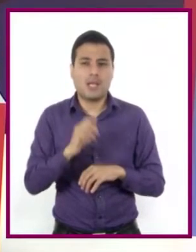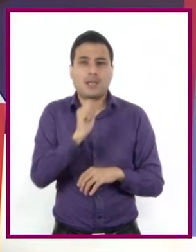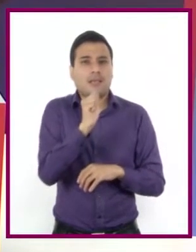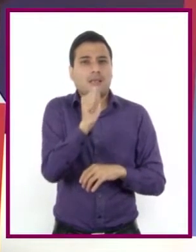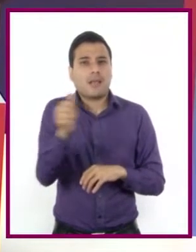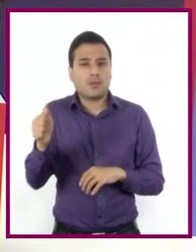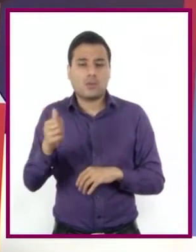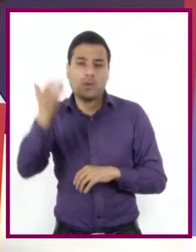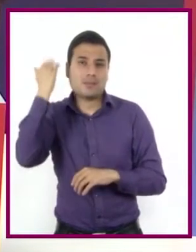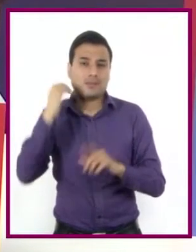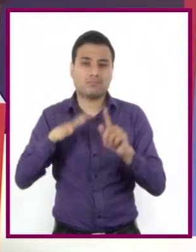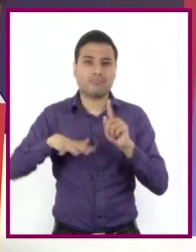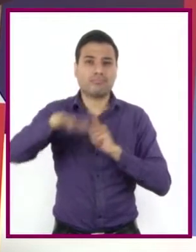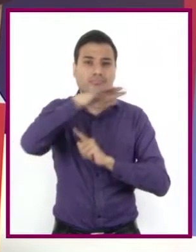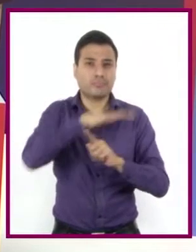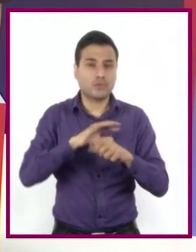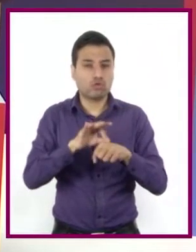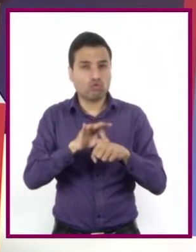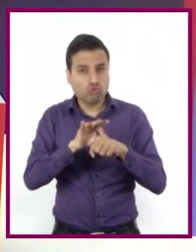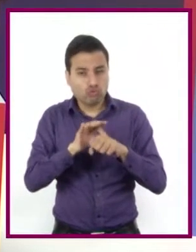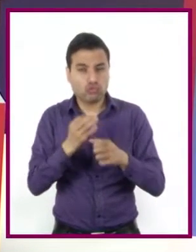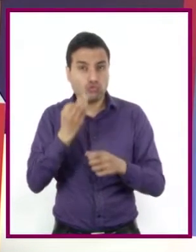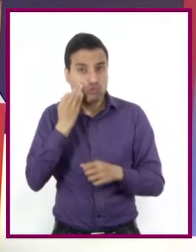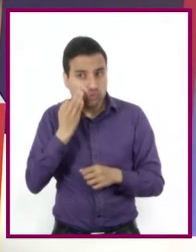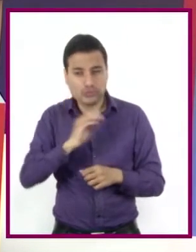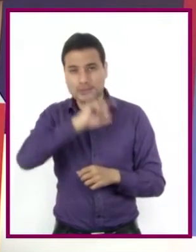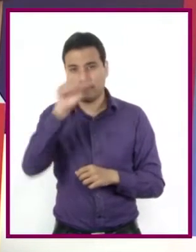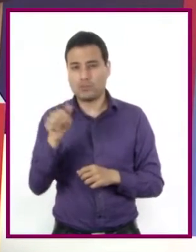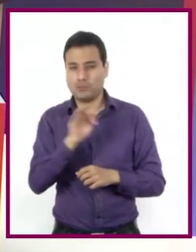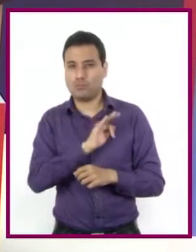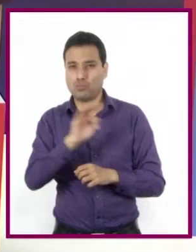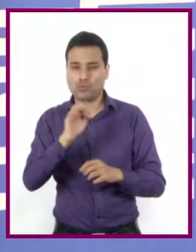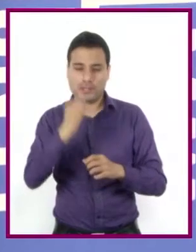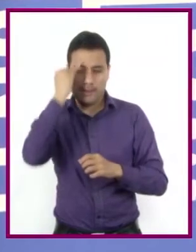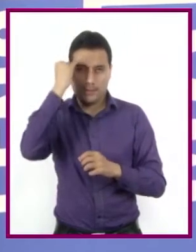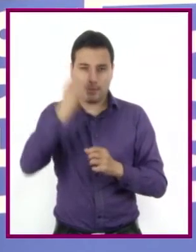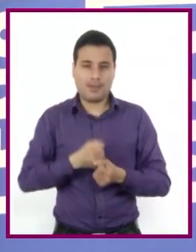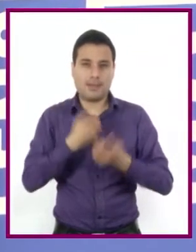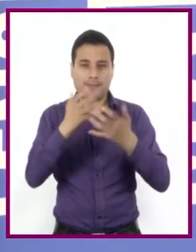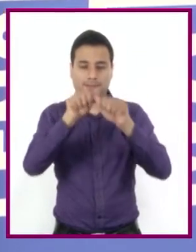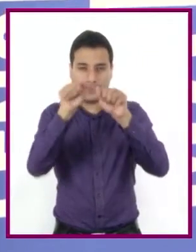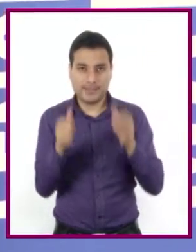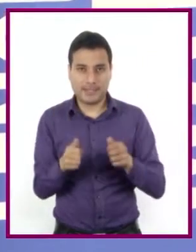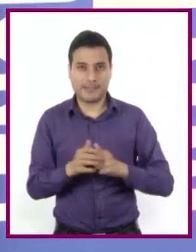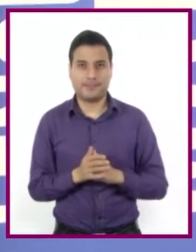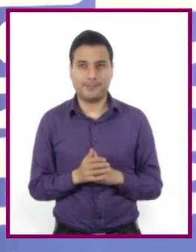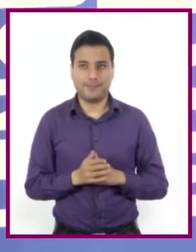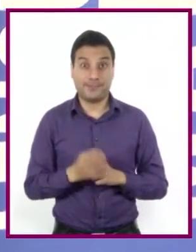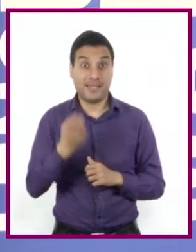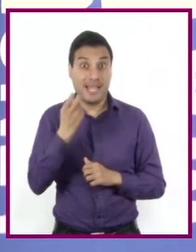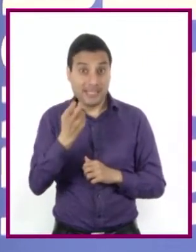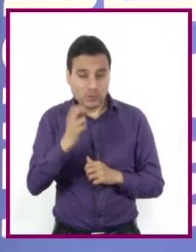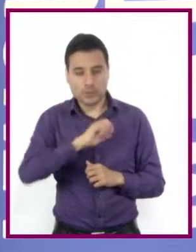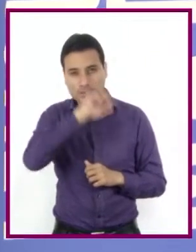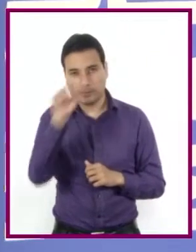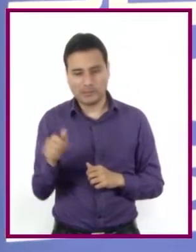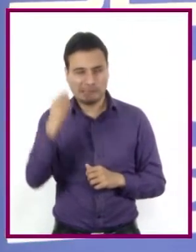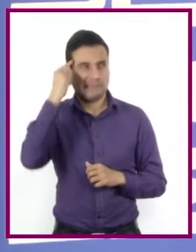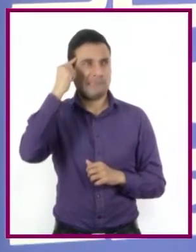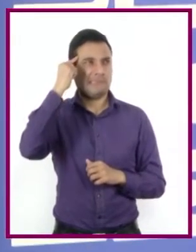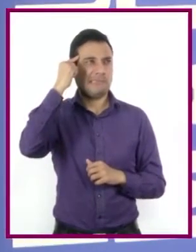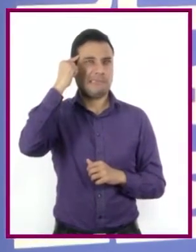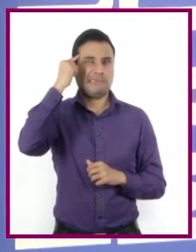y humanos que conforman su contexto histórico. Esto influye en su inspiración, en